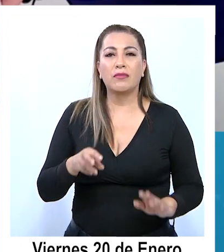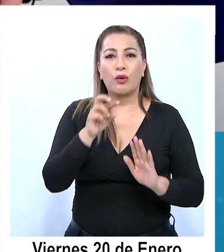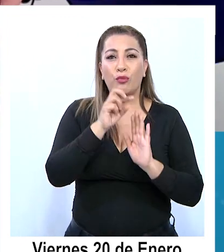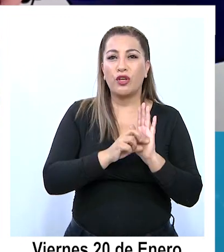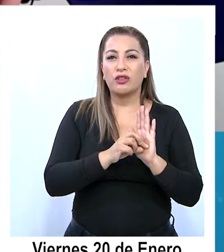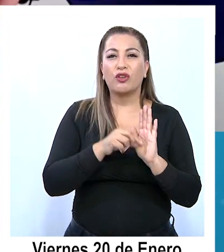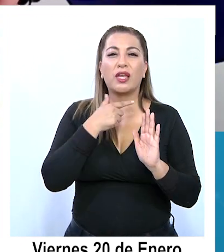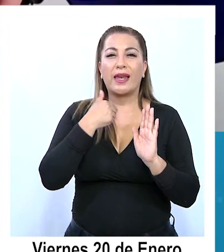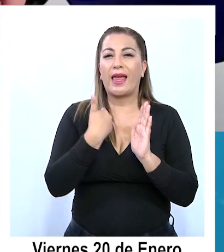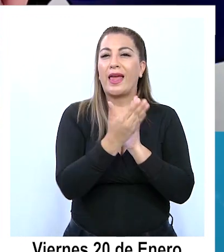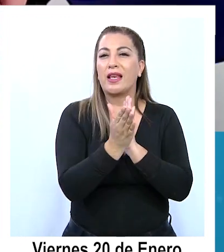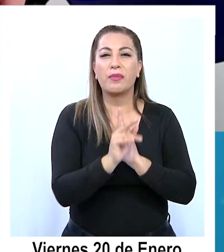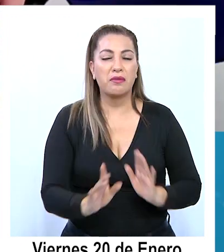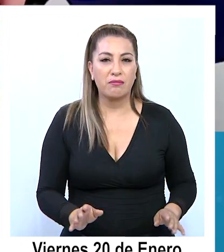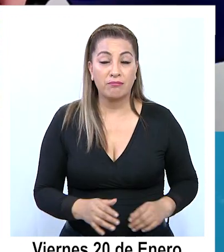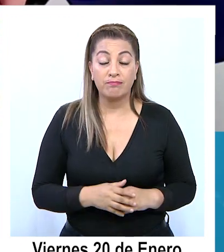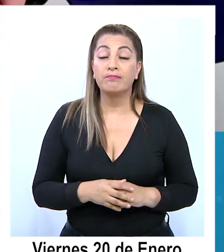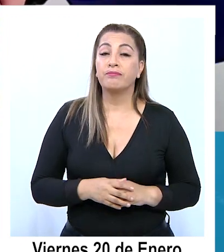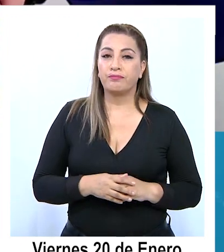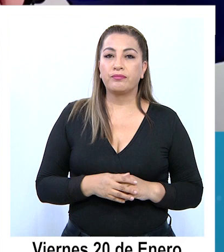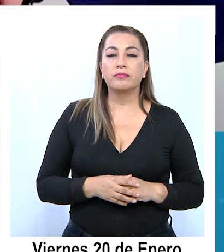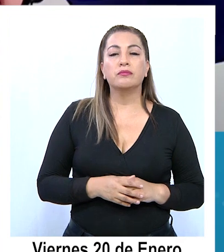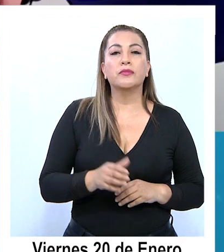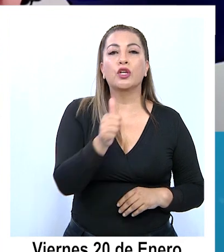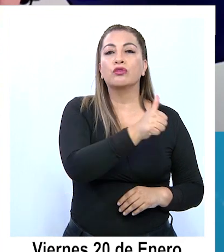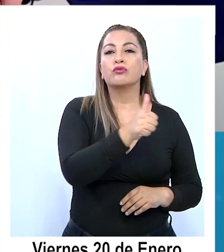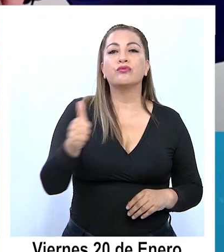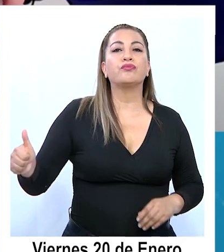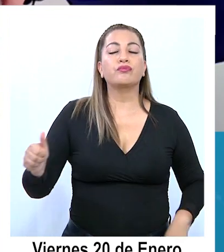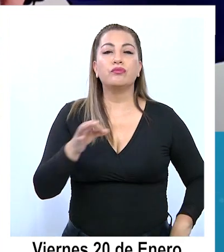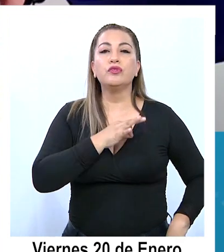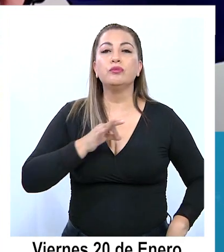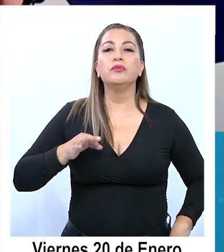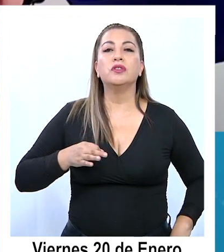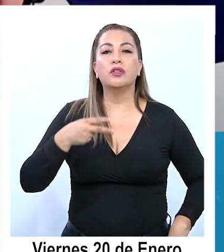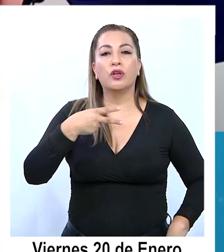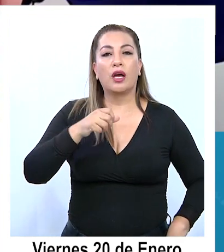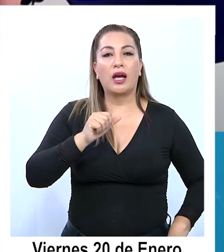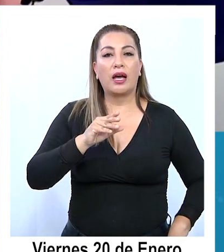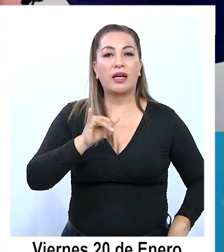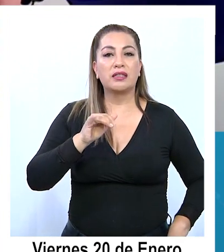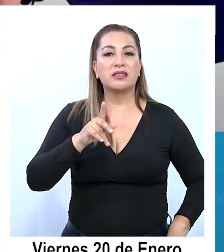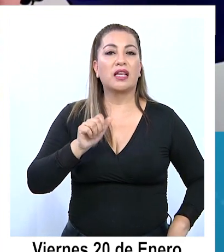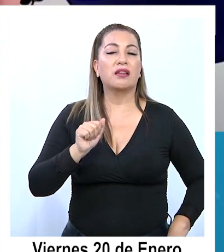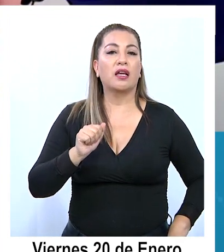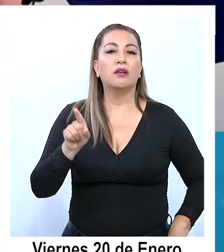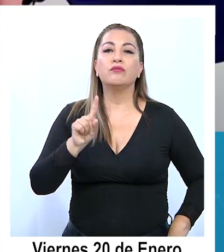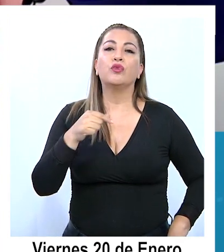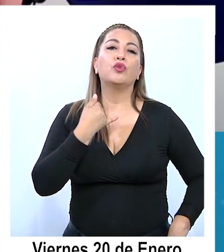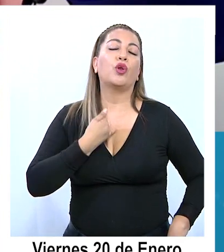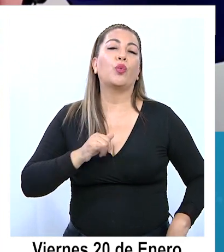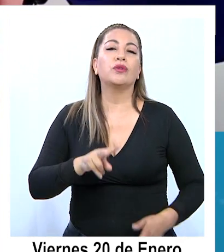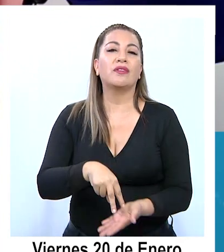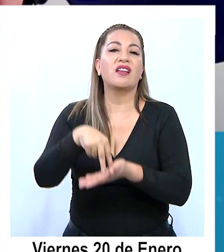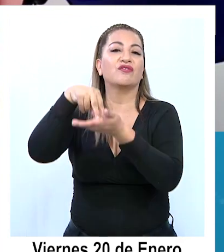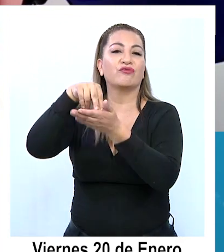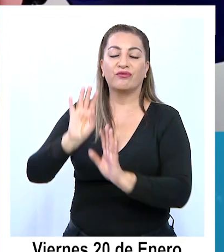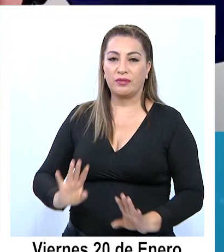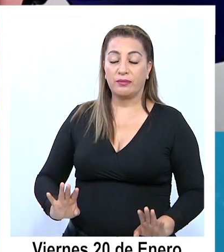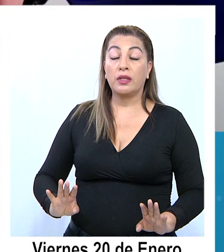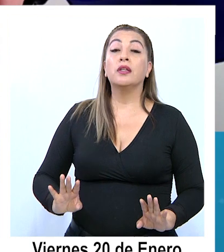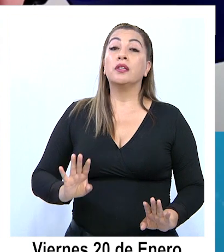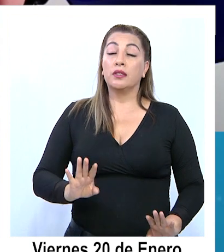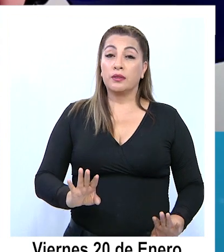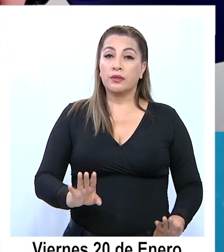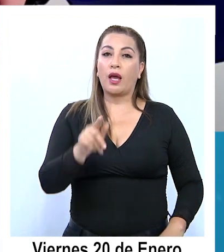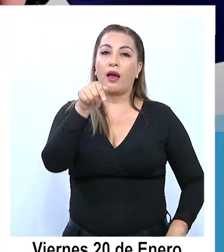exenciones. Así es, todos los ministros de Hacienda, independiente del color Sí. político, no les gusta la franquicia tributaria y menos la zona franca. Mire,